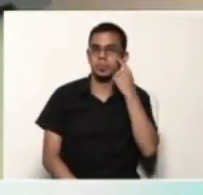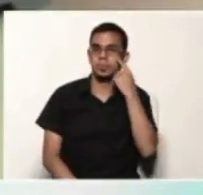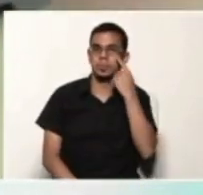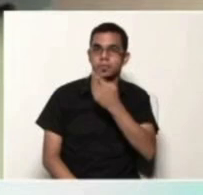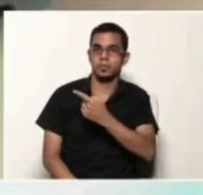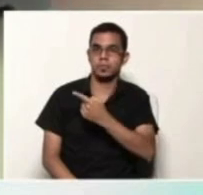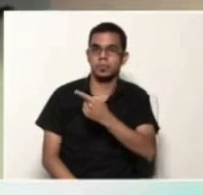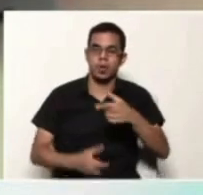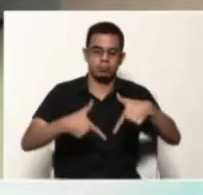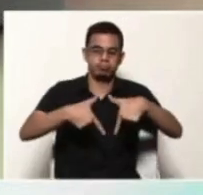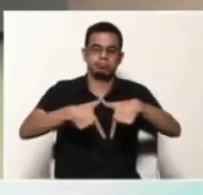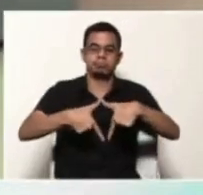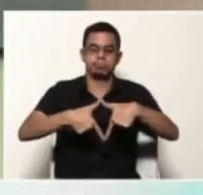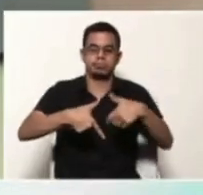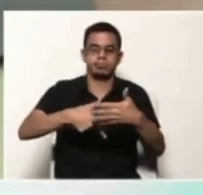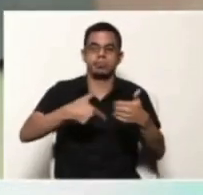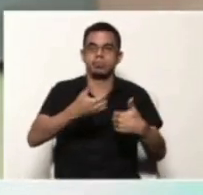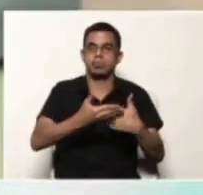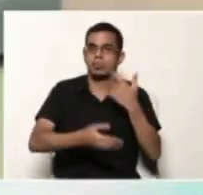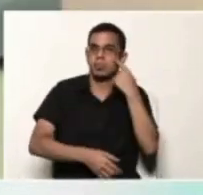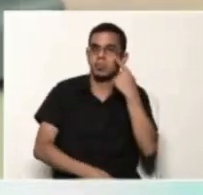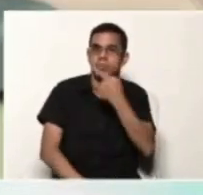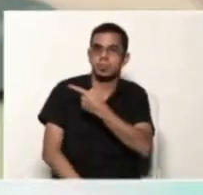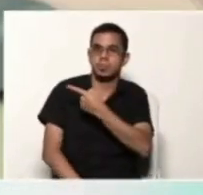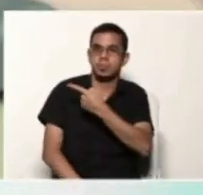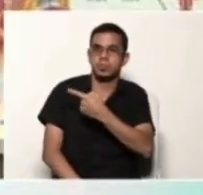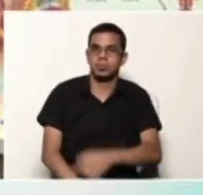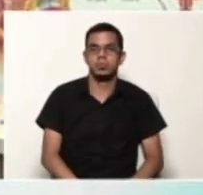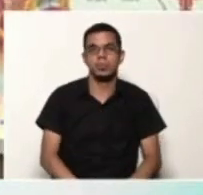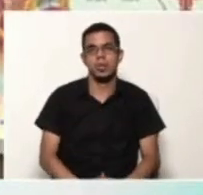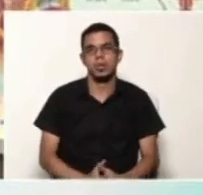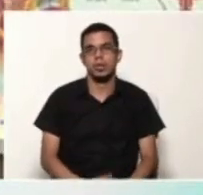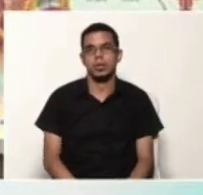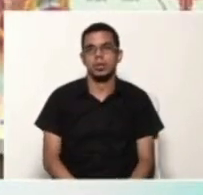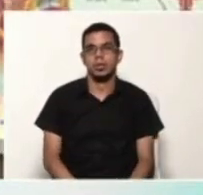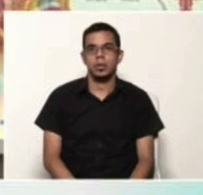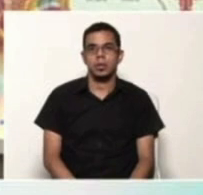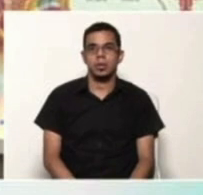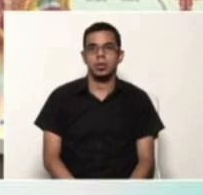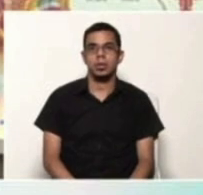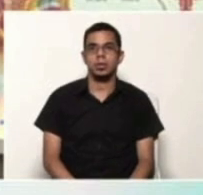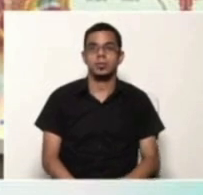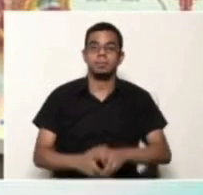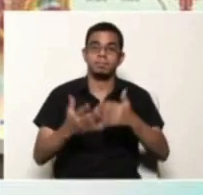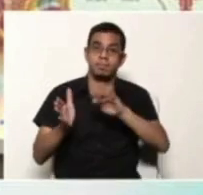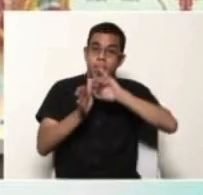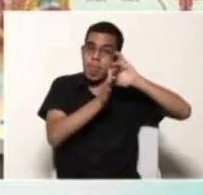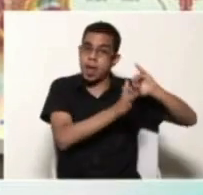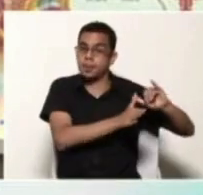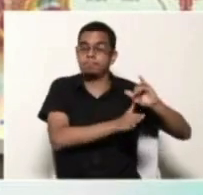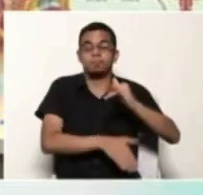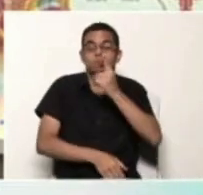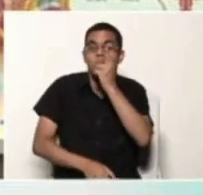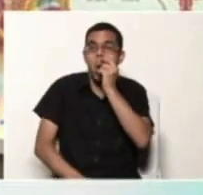menores. Aquí lo podemos observar. ¿Sí? En el caballero también pasa